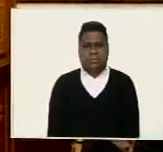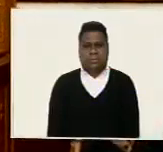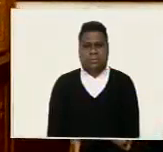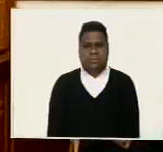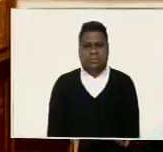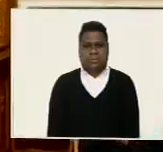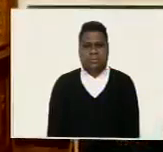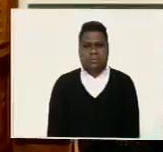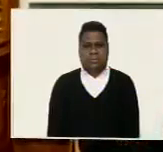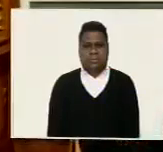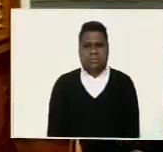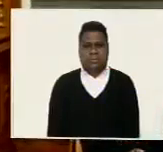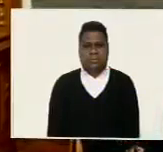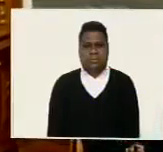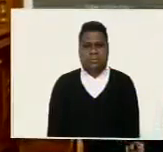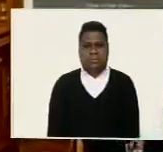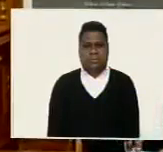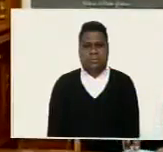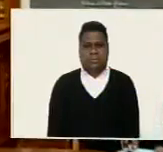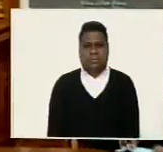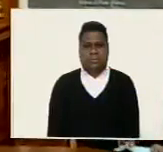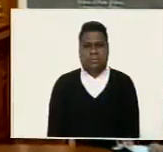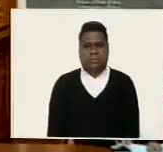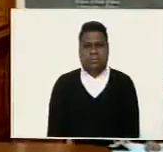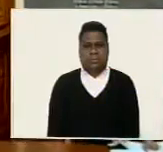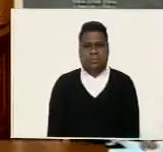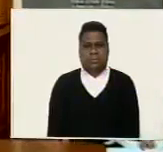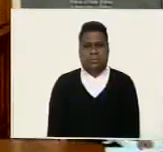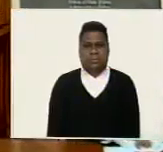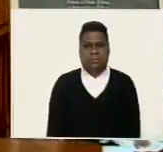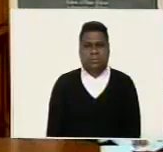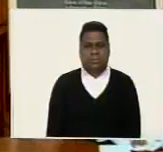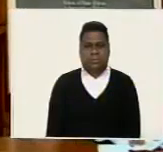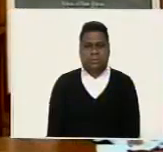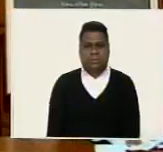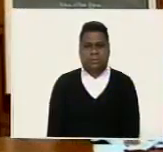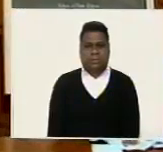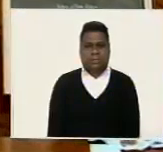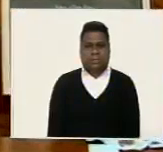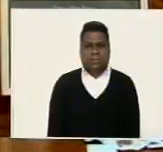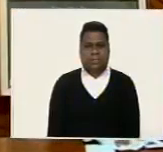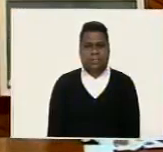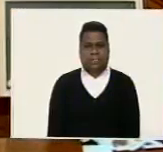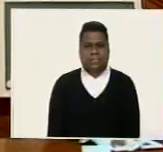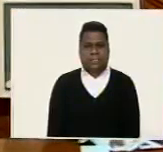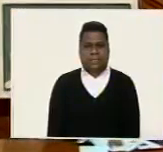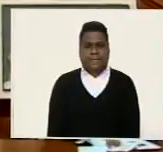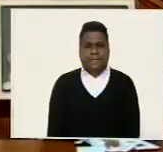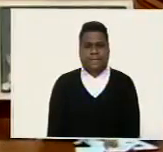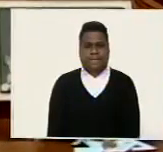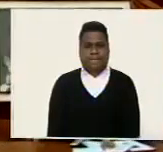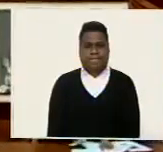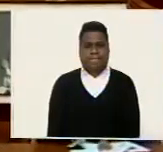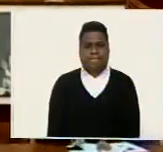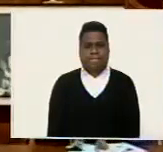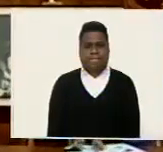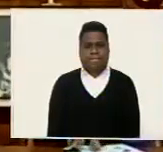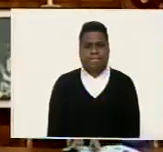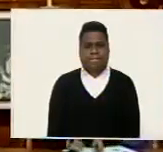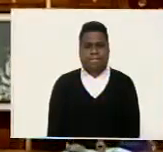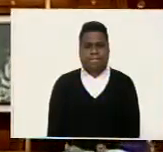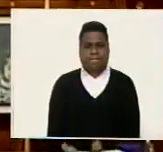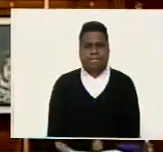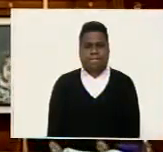medidas también mediante un comunicado alegando que esta agresión continuada e injerencista de la Unión Europea constituye una intromisión